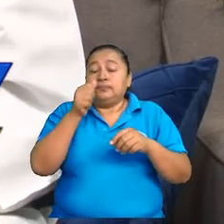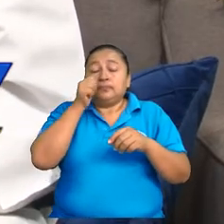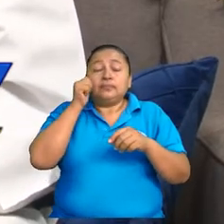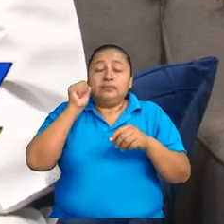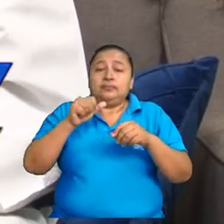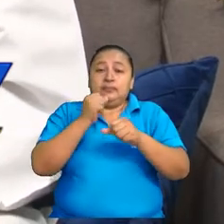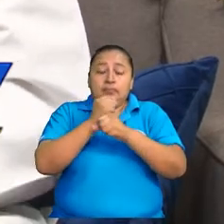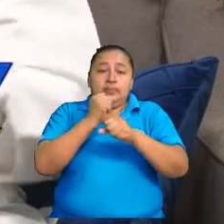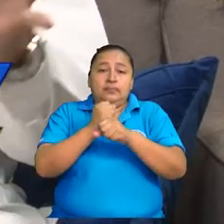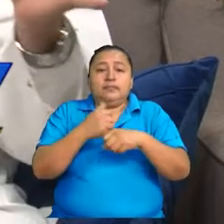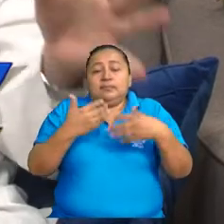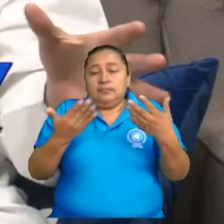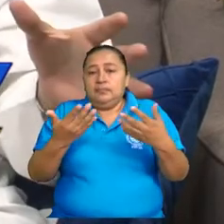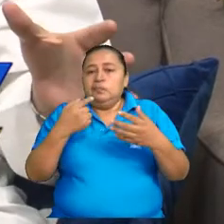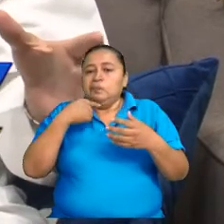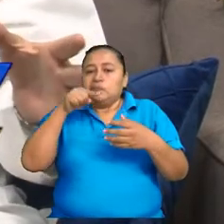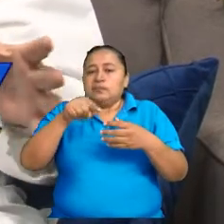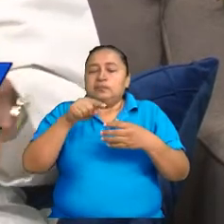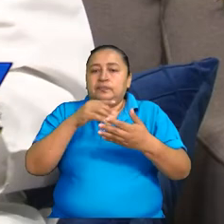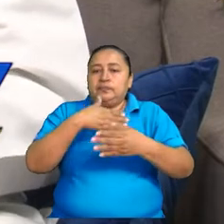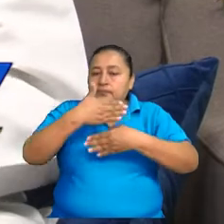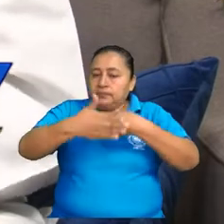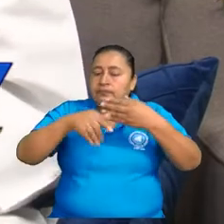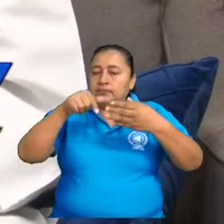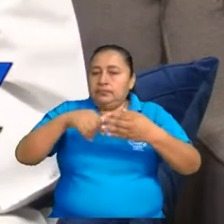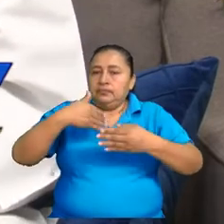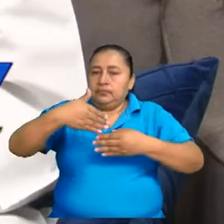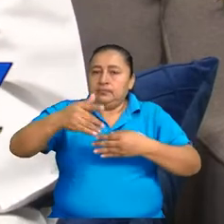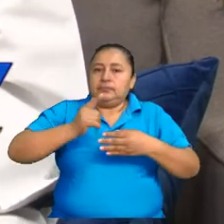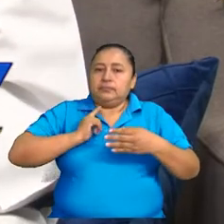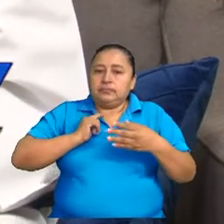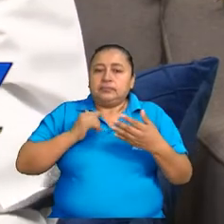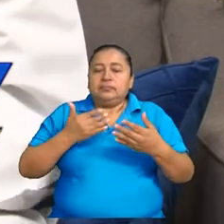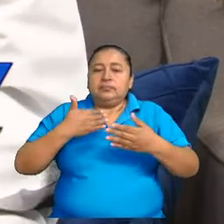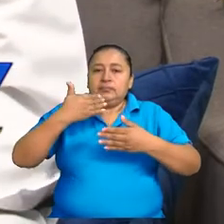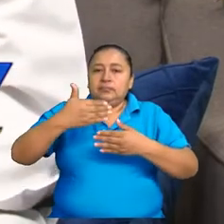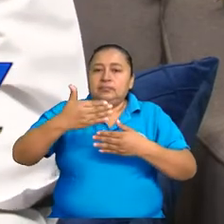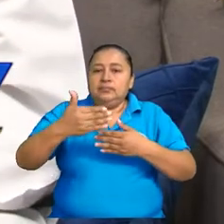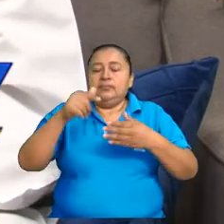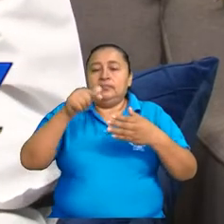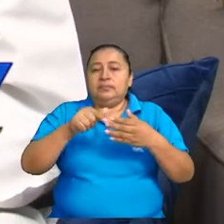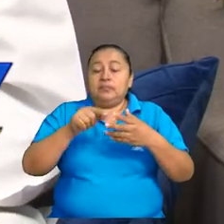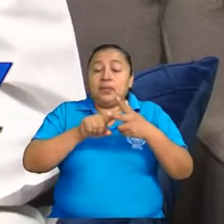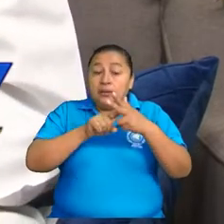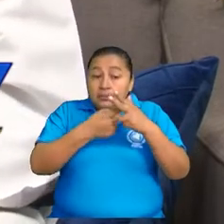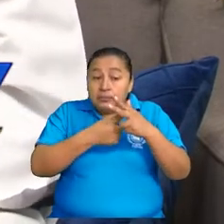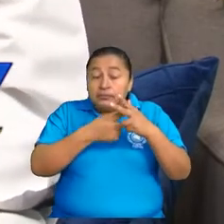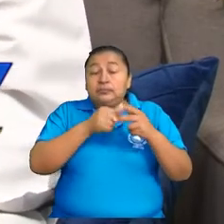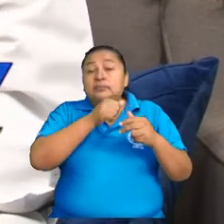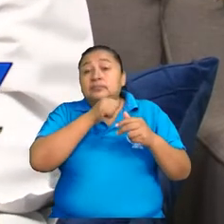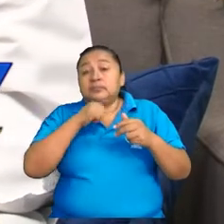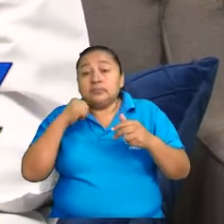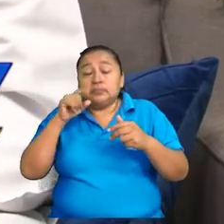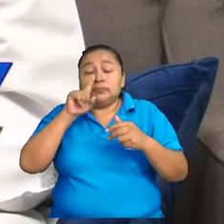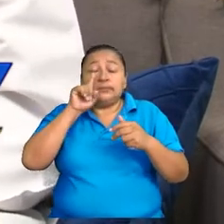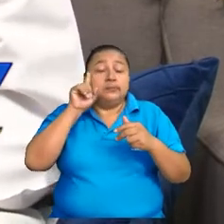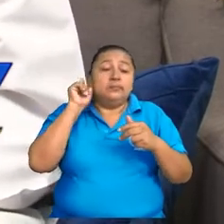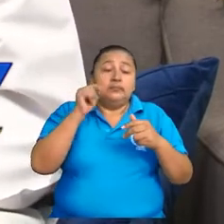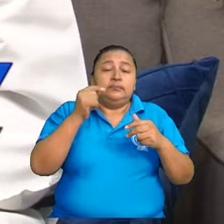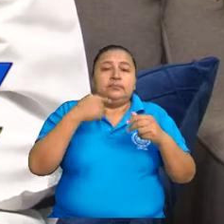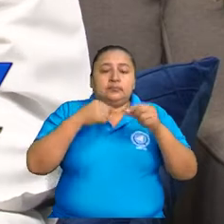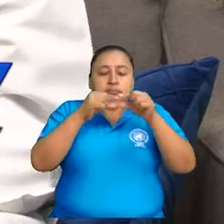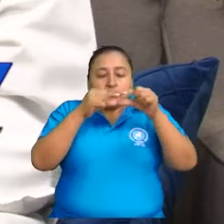¿verdad? Entonces, ese es el procedimiento que nosotros seguimos. Desde la toma de la muestra se debe